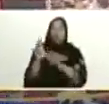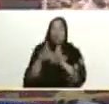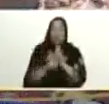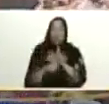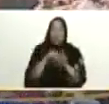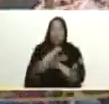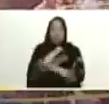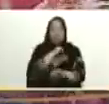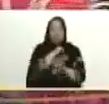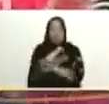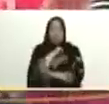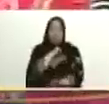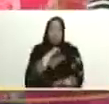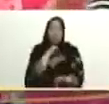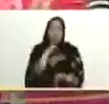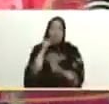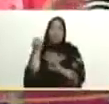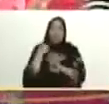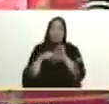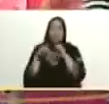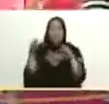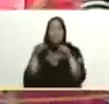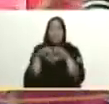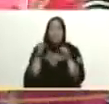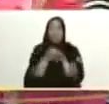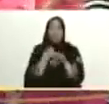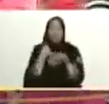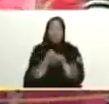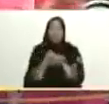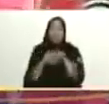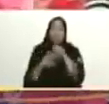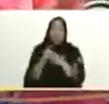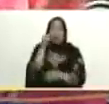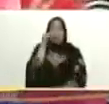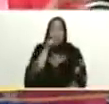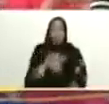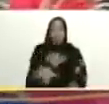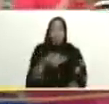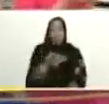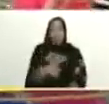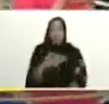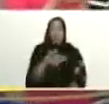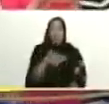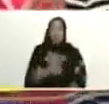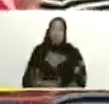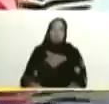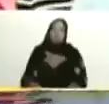las mafias y contra los grupúsculos que traicionan al pueblo.